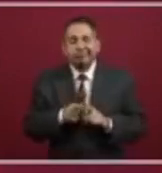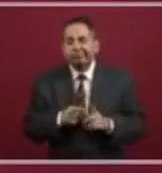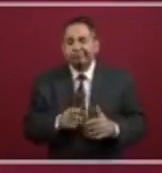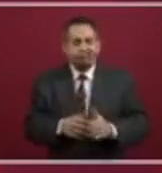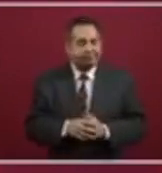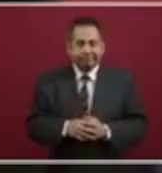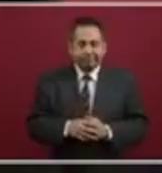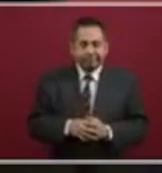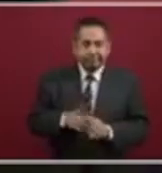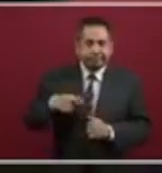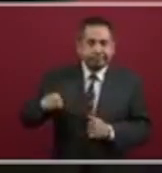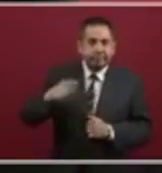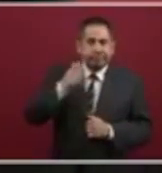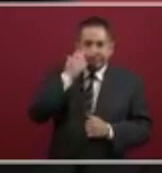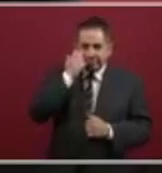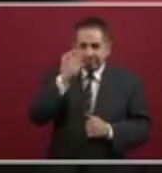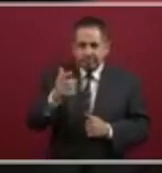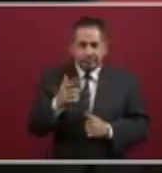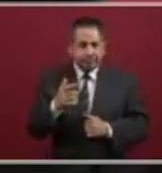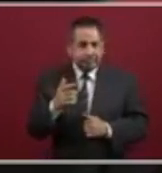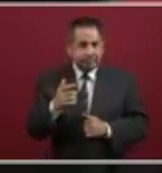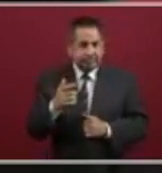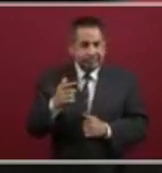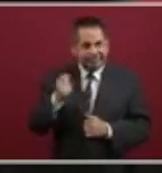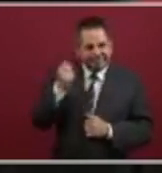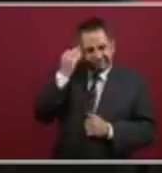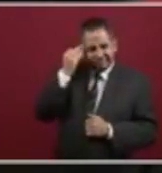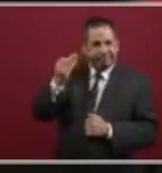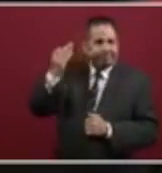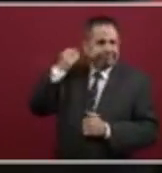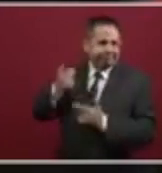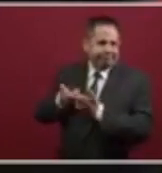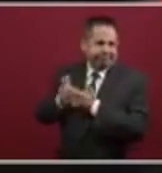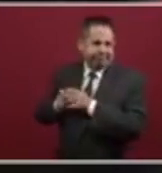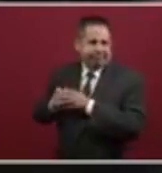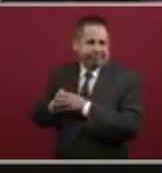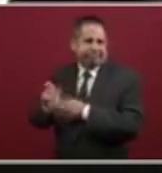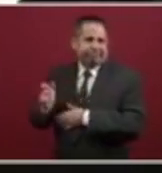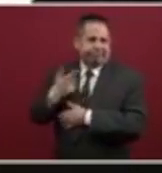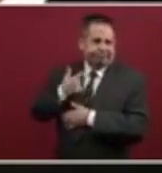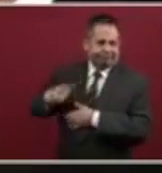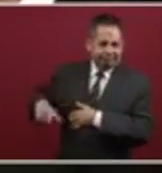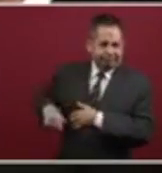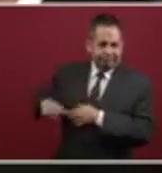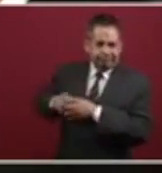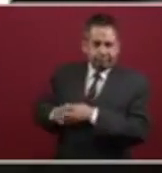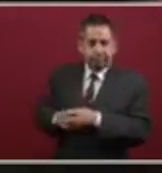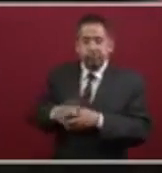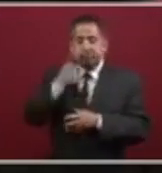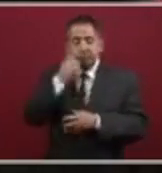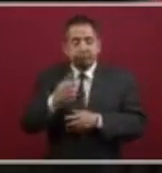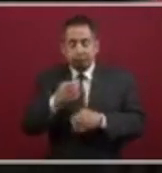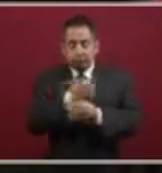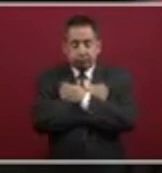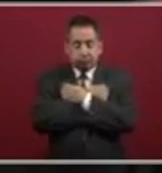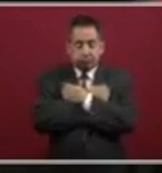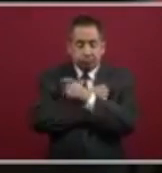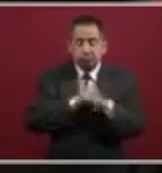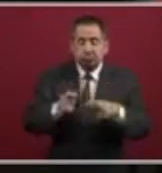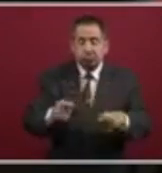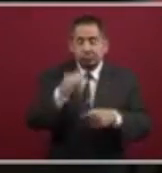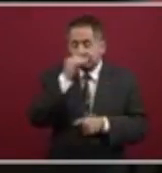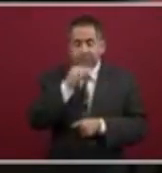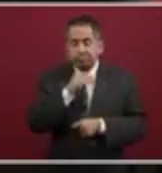desde el inicio del periodo neoliberal la privatización de